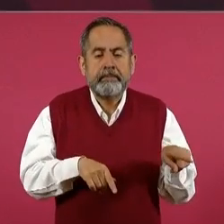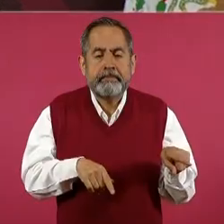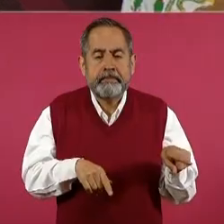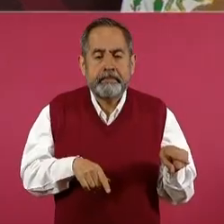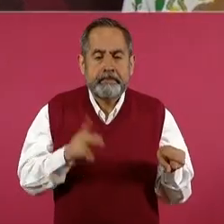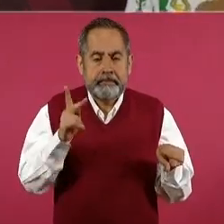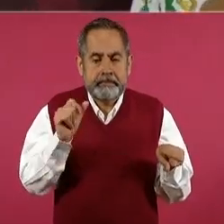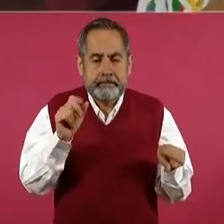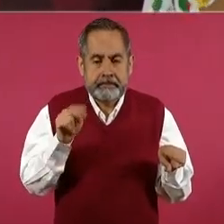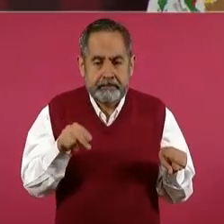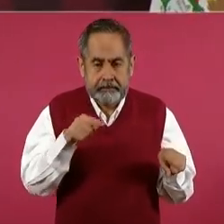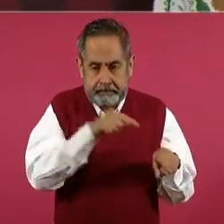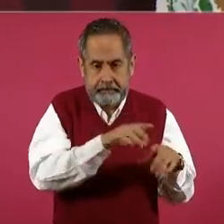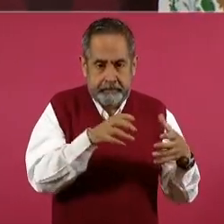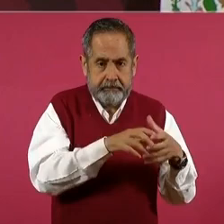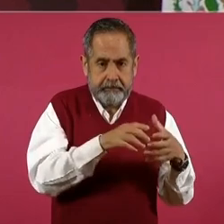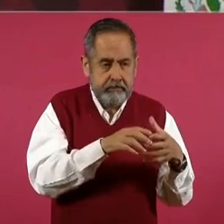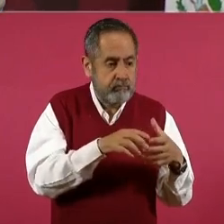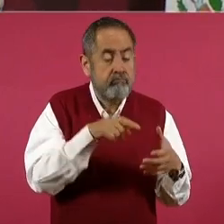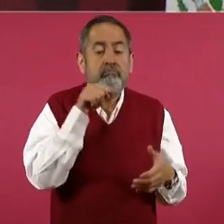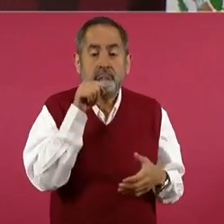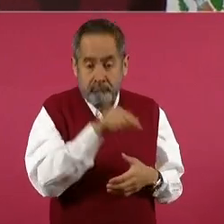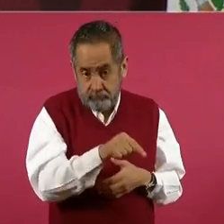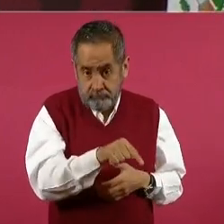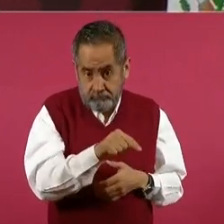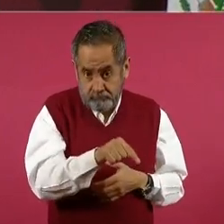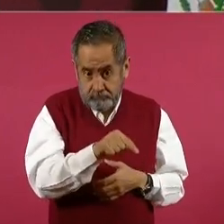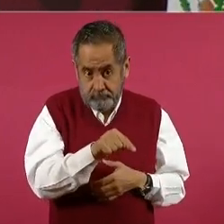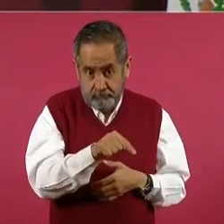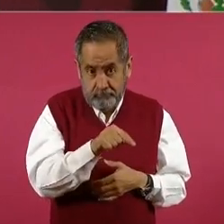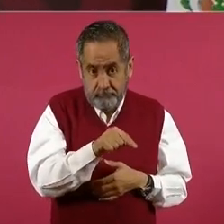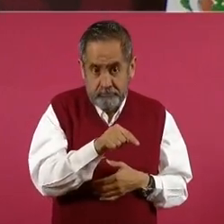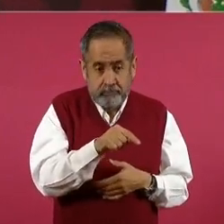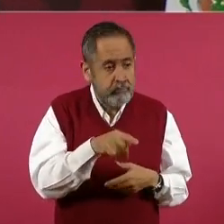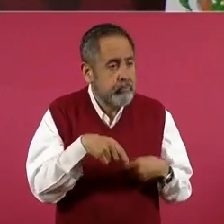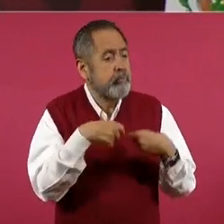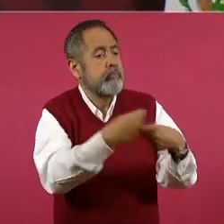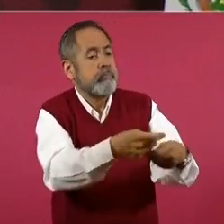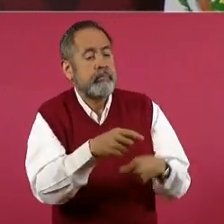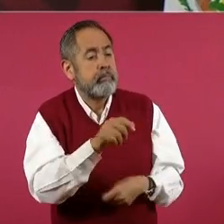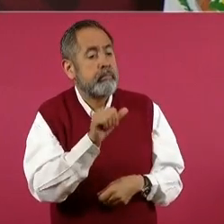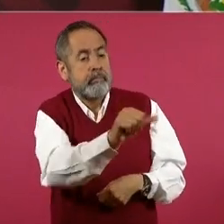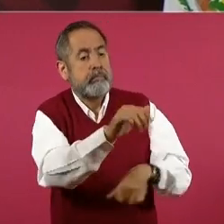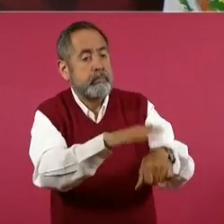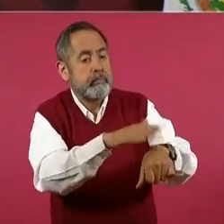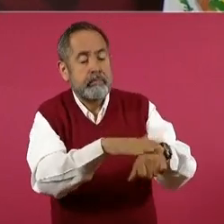procuradora del PAN le extiende a uno de los Moreira